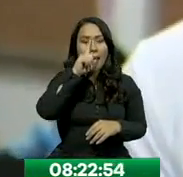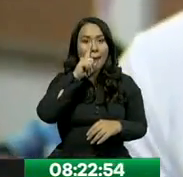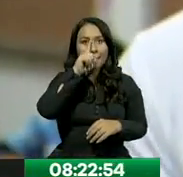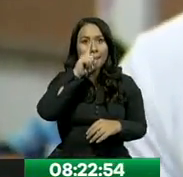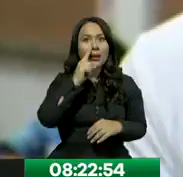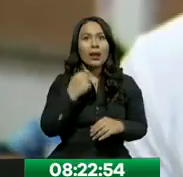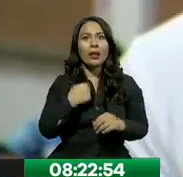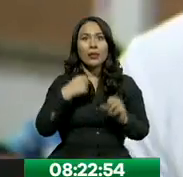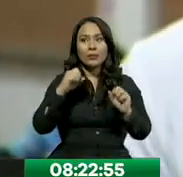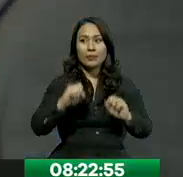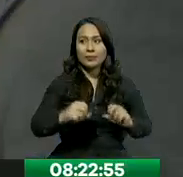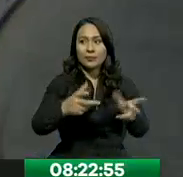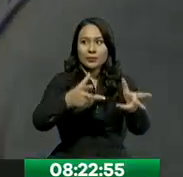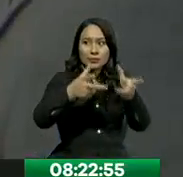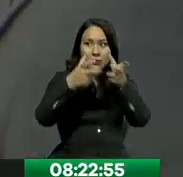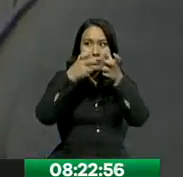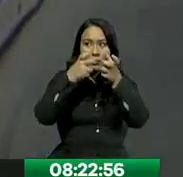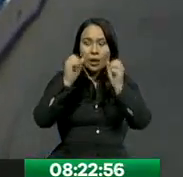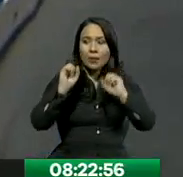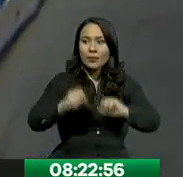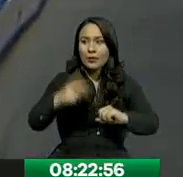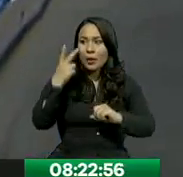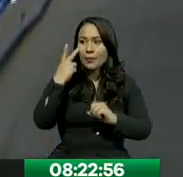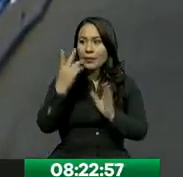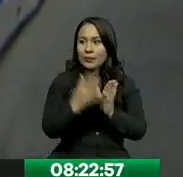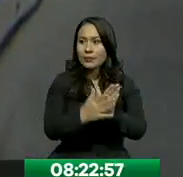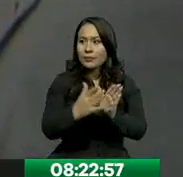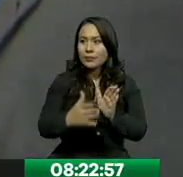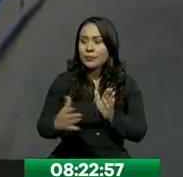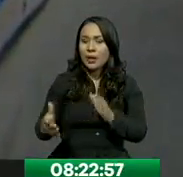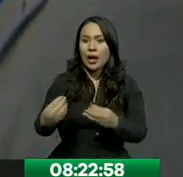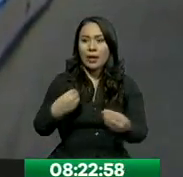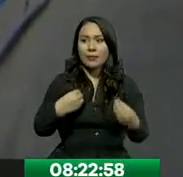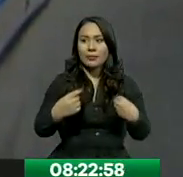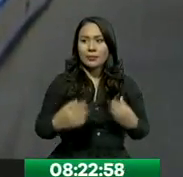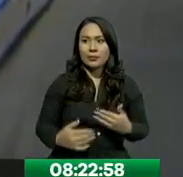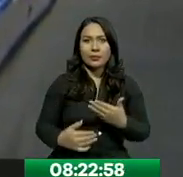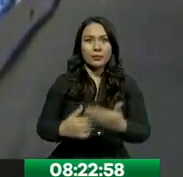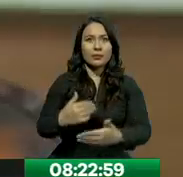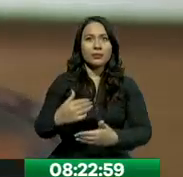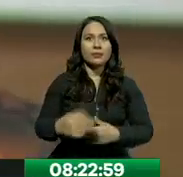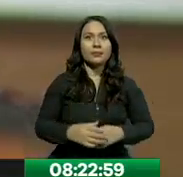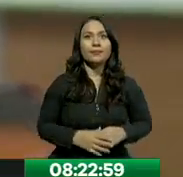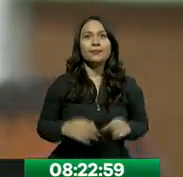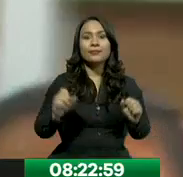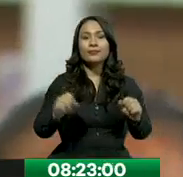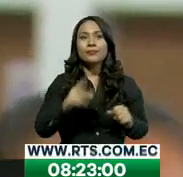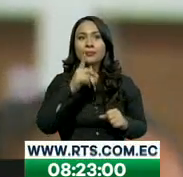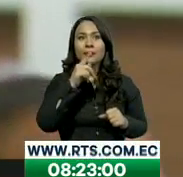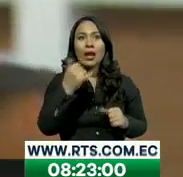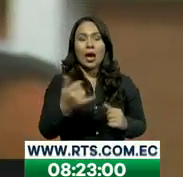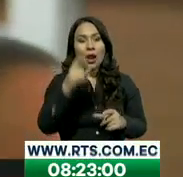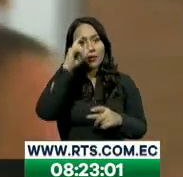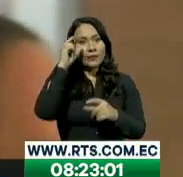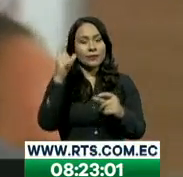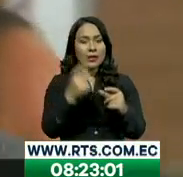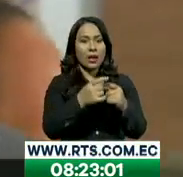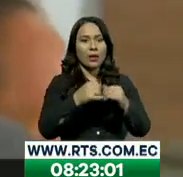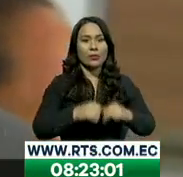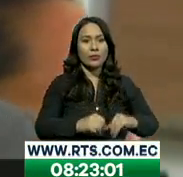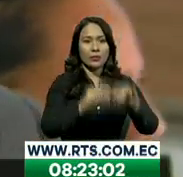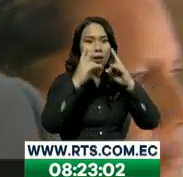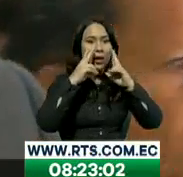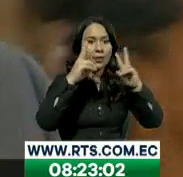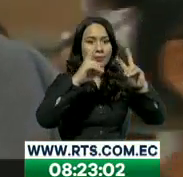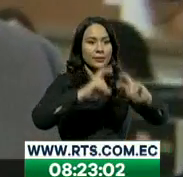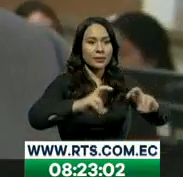para uno, para el fallecido. Él es uno de los autores materiales de este hecho. Existen otros sospechosos más que la fiscalía sigue investigando y obviamente